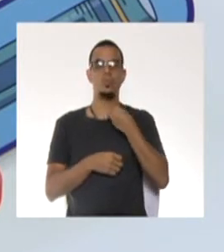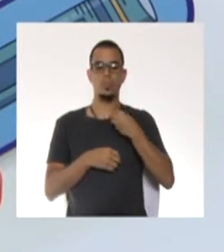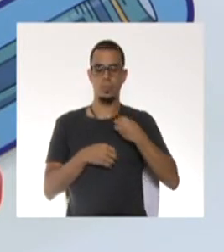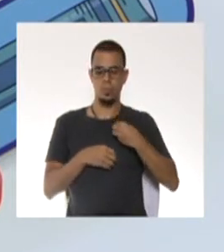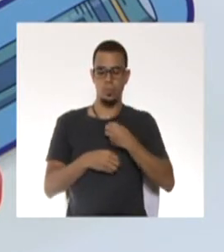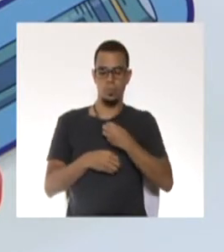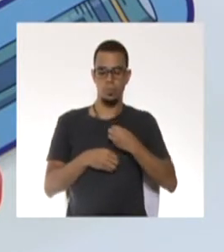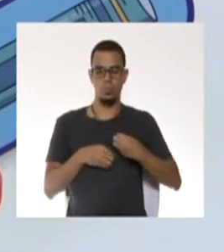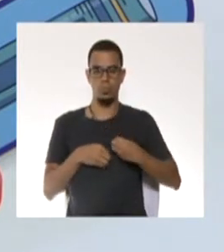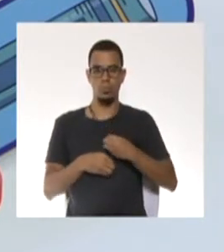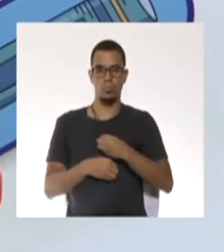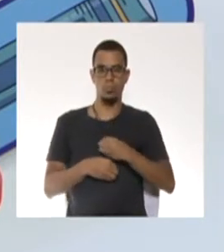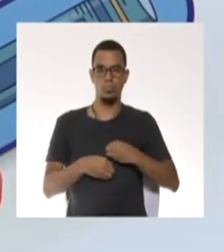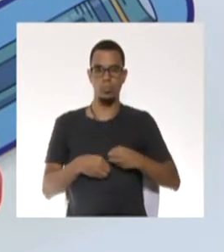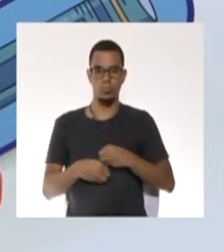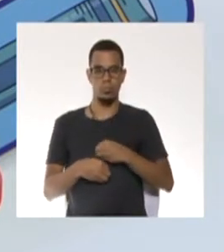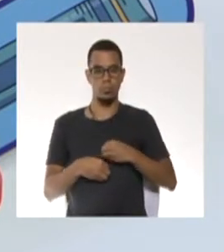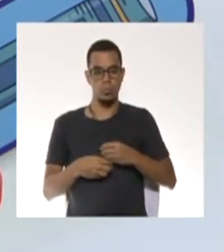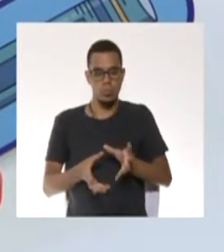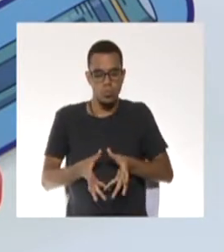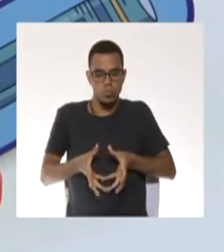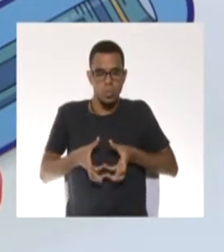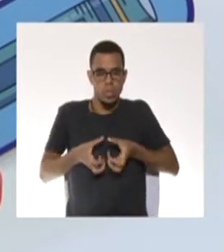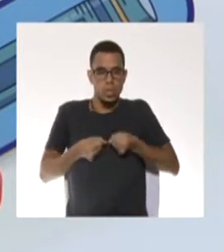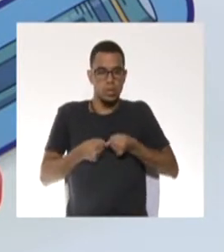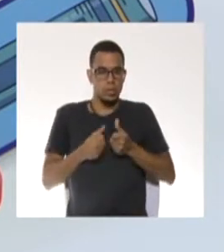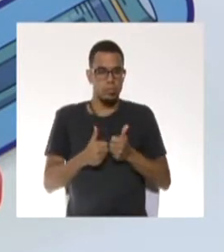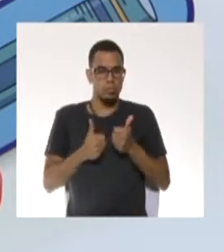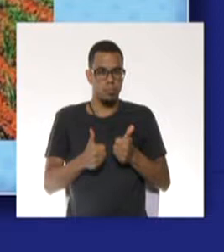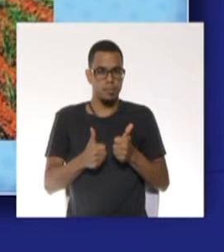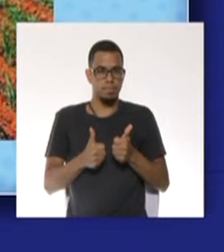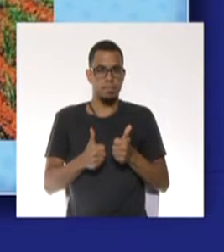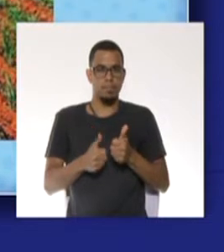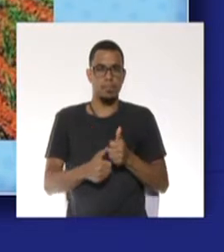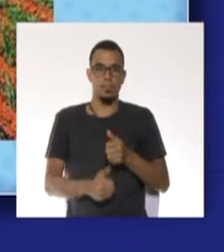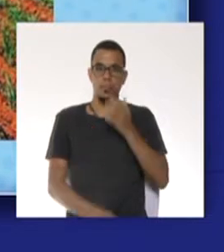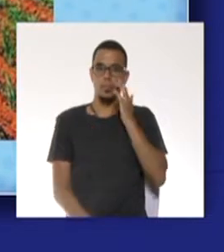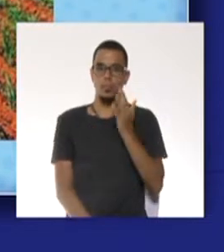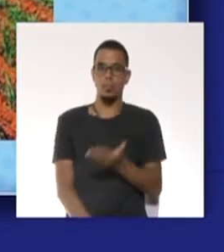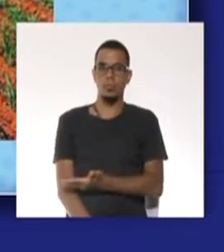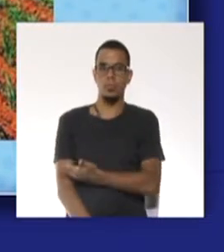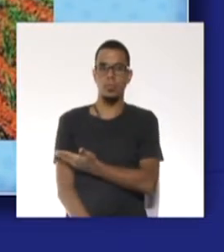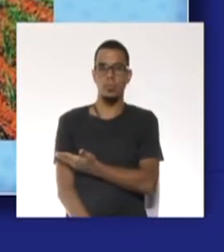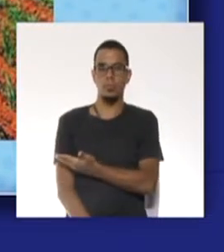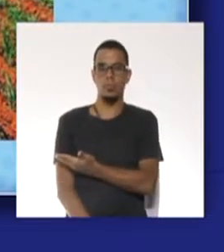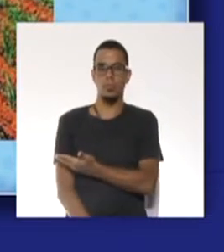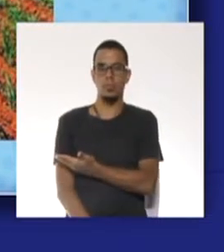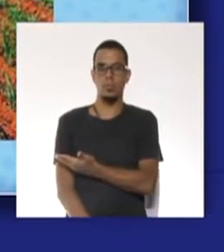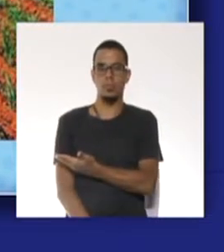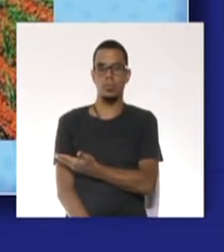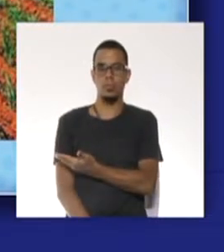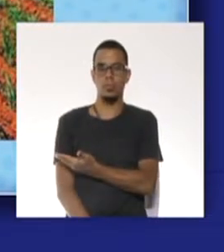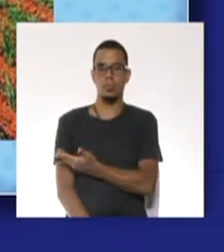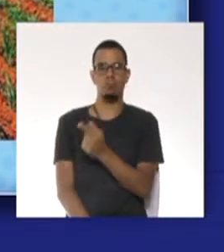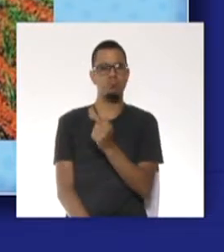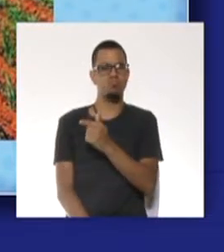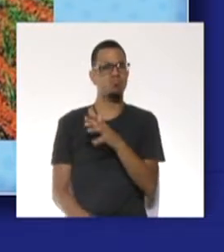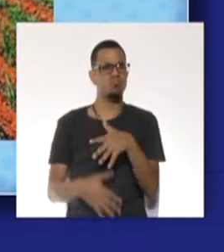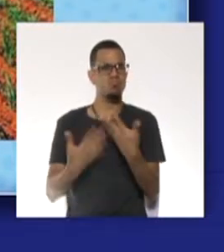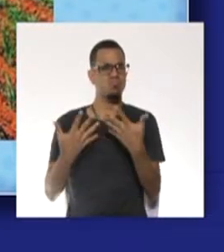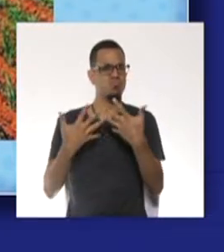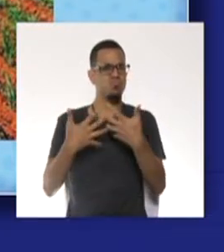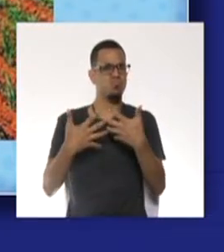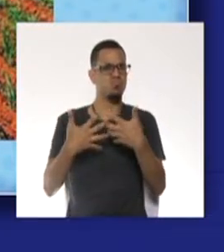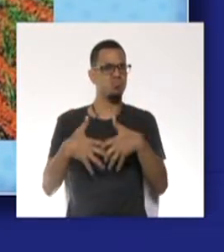y que produzca una nutrición sana. Una de esas empresas va a ser la empresa del FEDEAGRO. ¿De qué se va a tratar esa empresa? Su